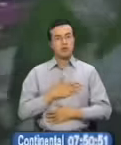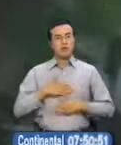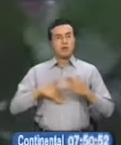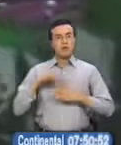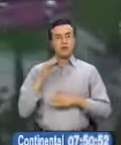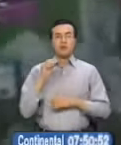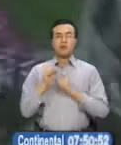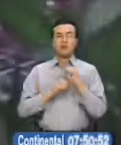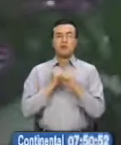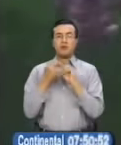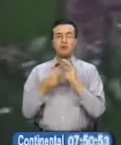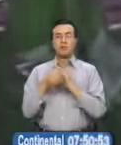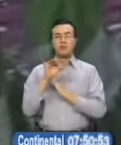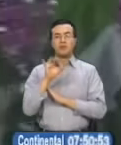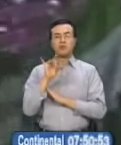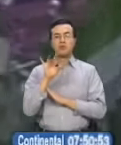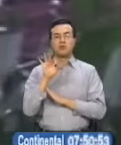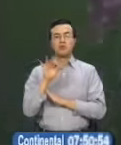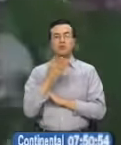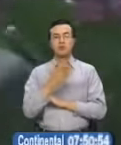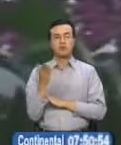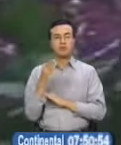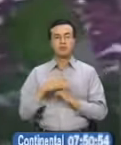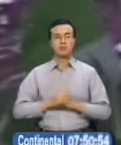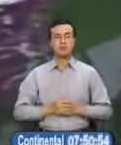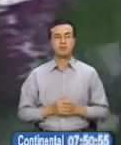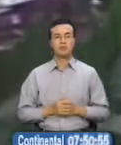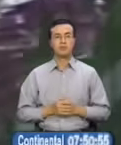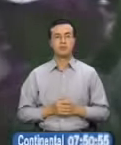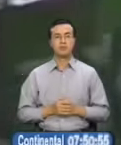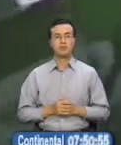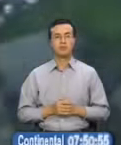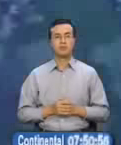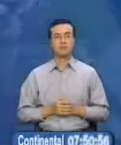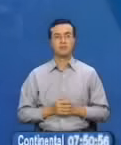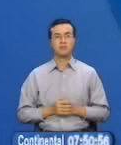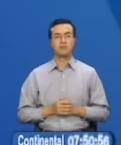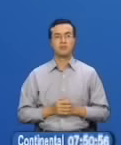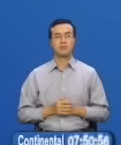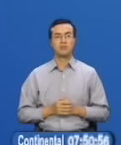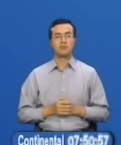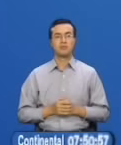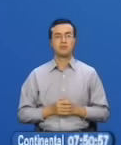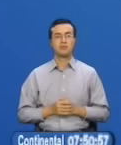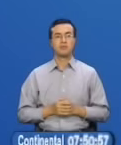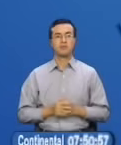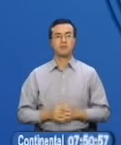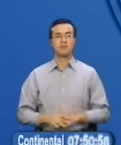que en el 89. ¡Sí, señor! ¡Aquí está el equipo colombiano!